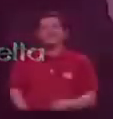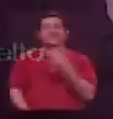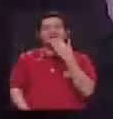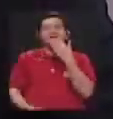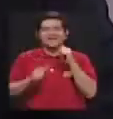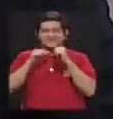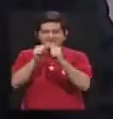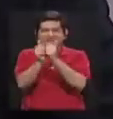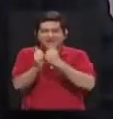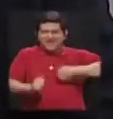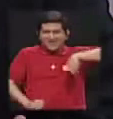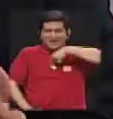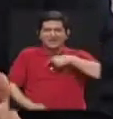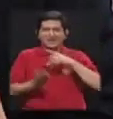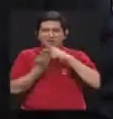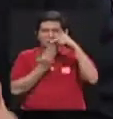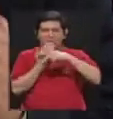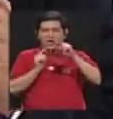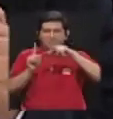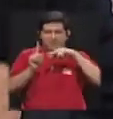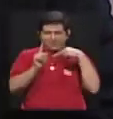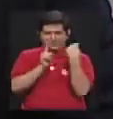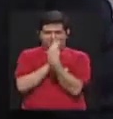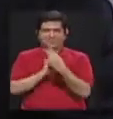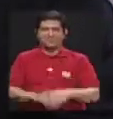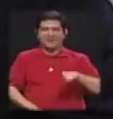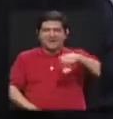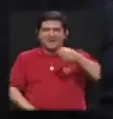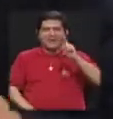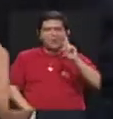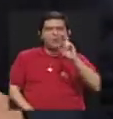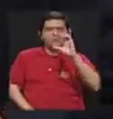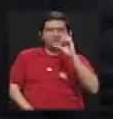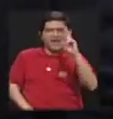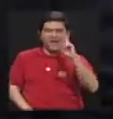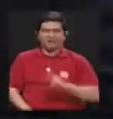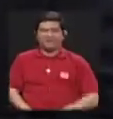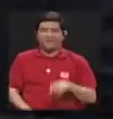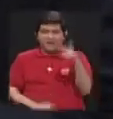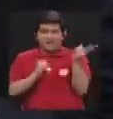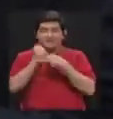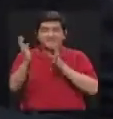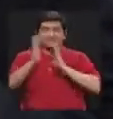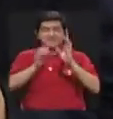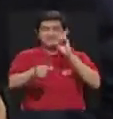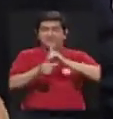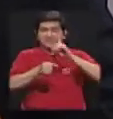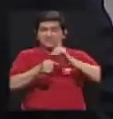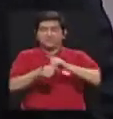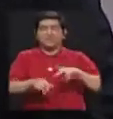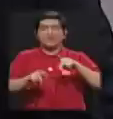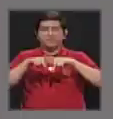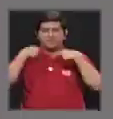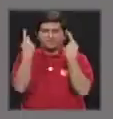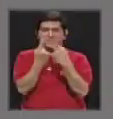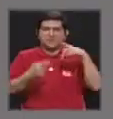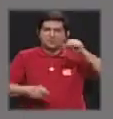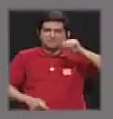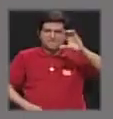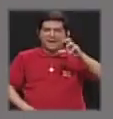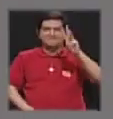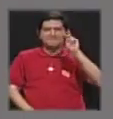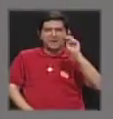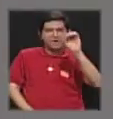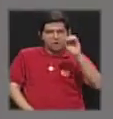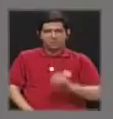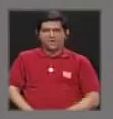Gracias por continuar con nosotros aquí en su programa Puntos de Vista, en su canal UCR. En esta ocasión conversamos con el diputado del Partido Acción Ciudadana, Manrique